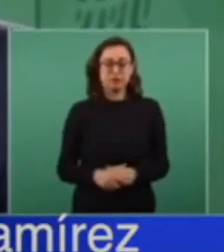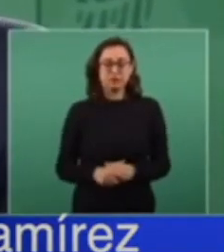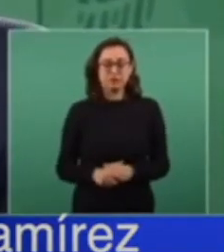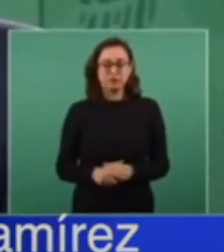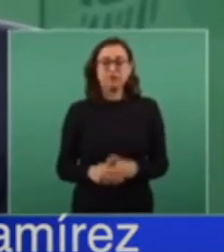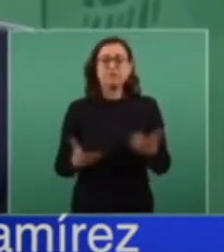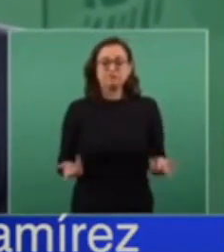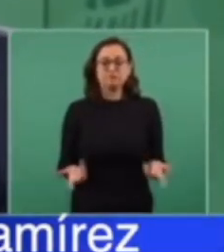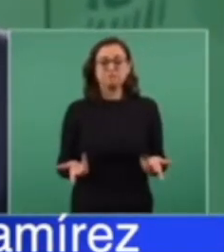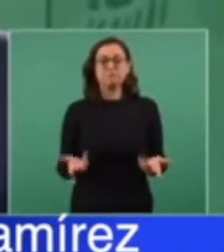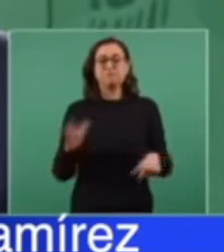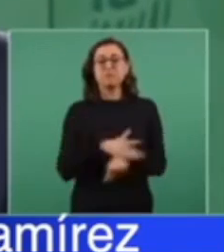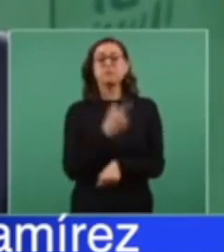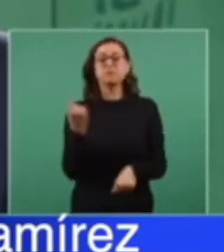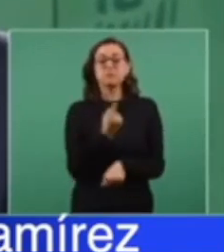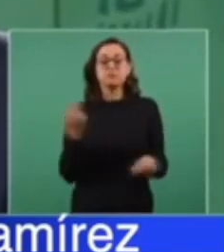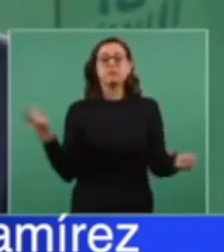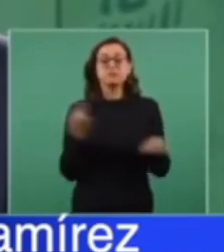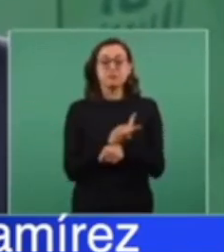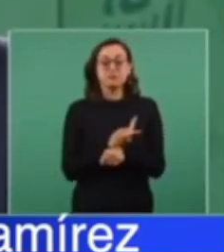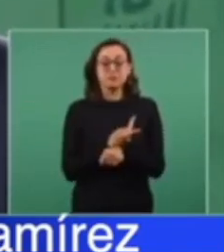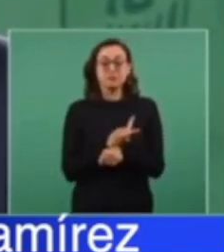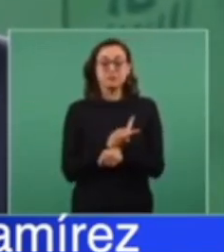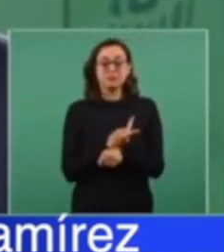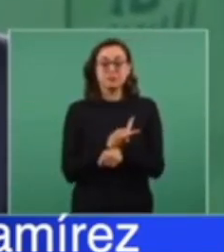Esto es porque hay este